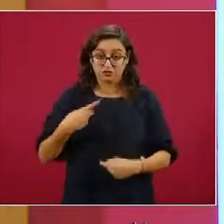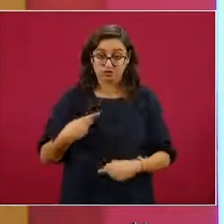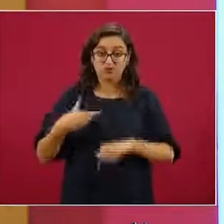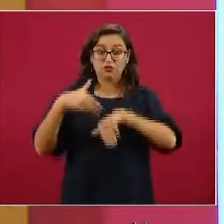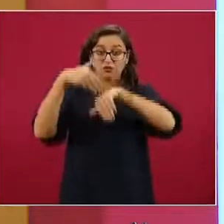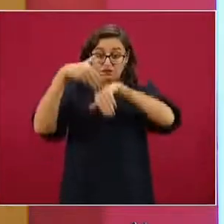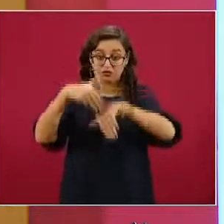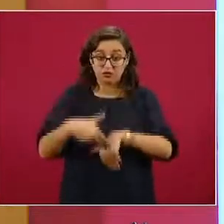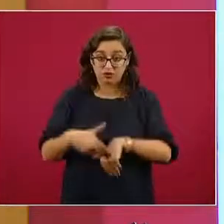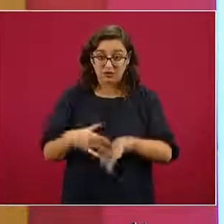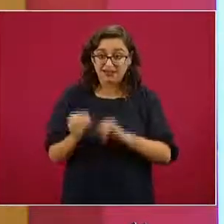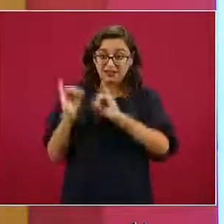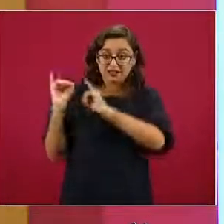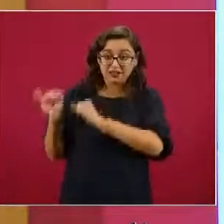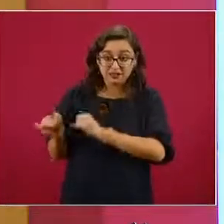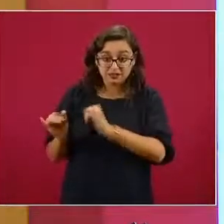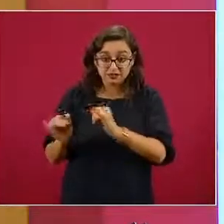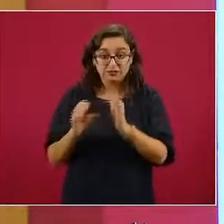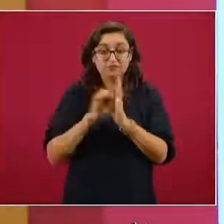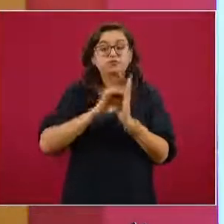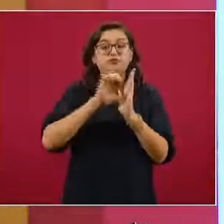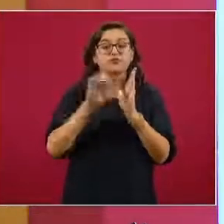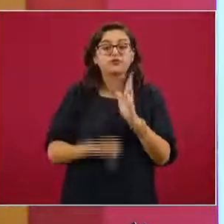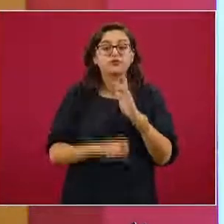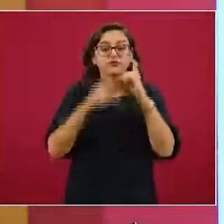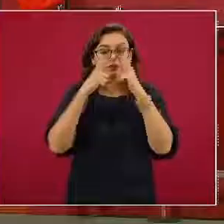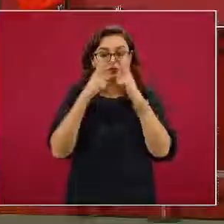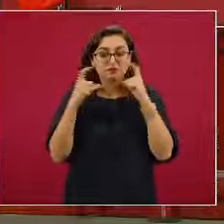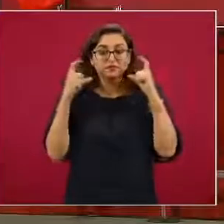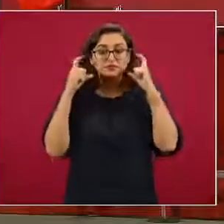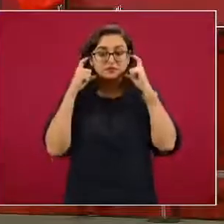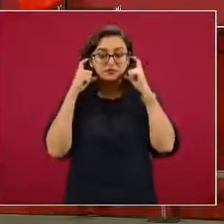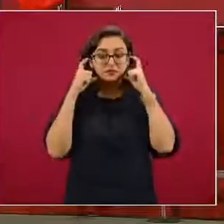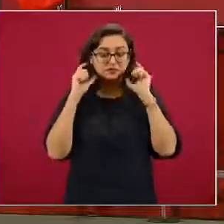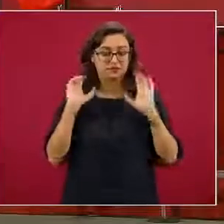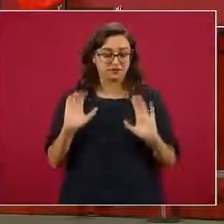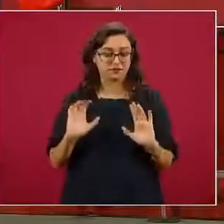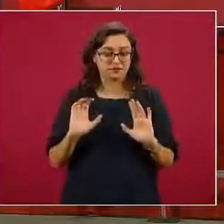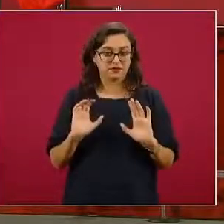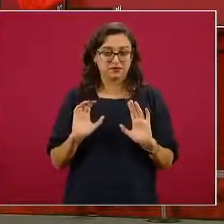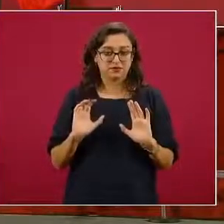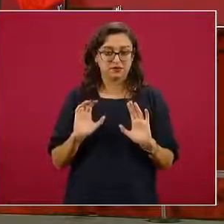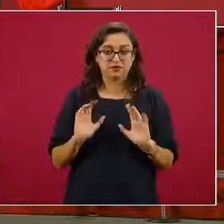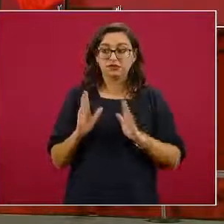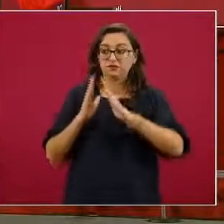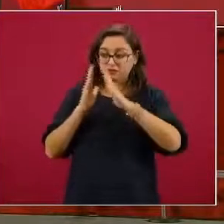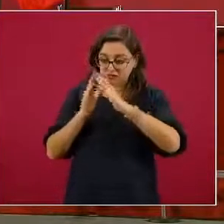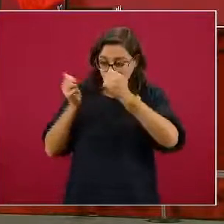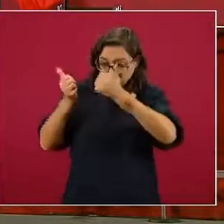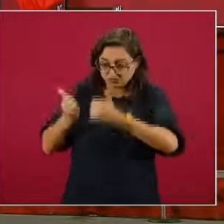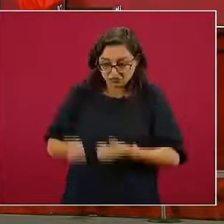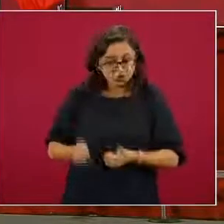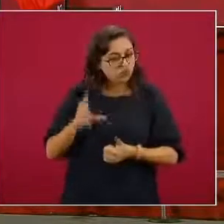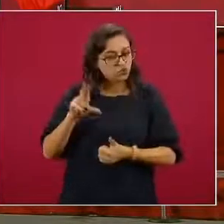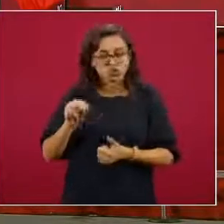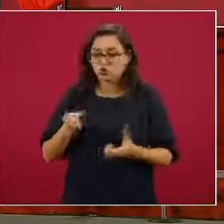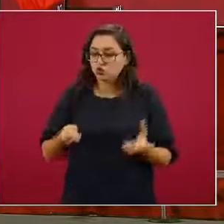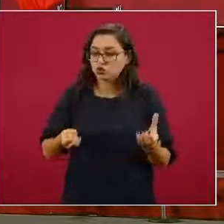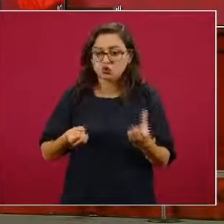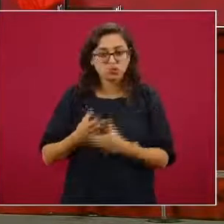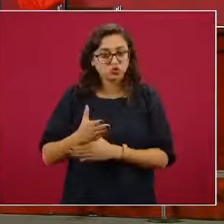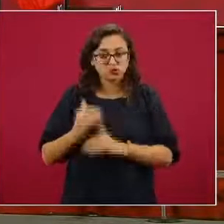intervenciones. Con este ejemplo, el uso del cubrebocas. Con otros de las medidas, el quédate en casa, el no salgas,